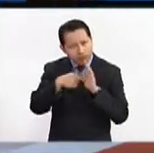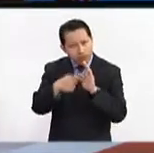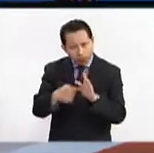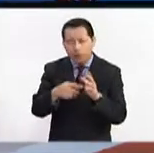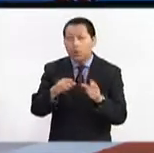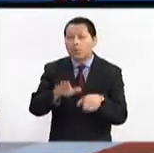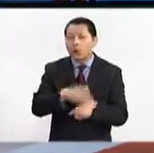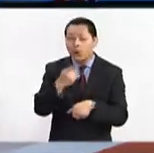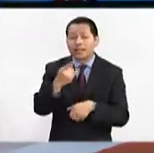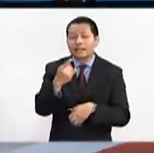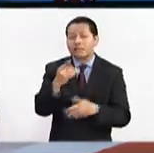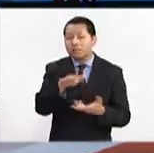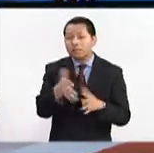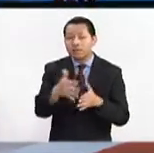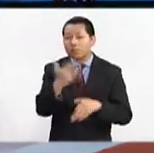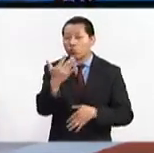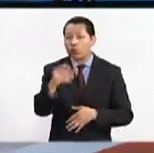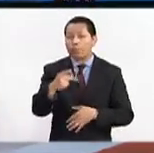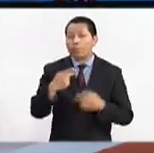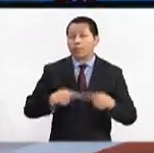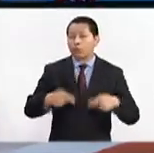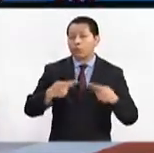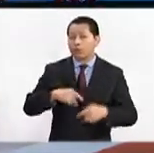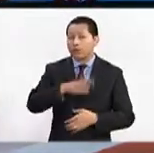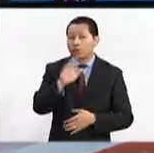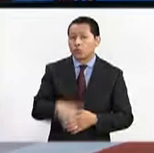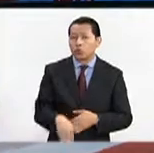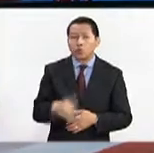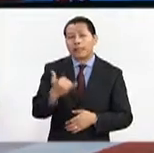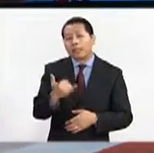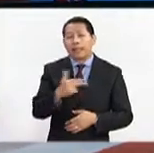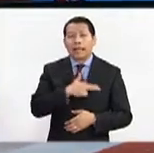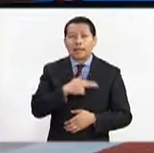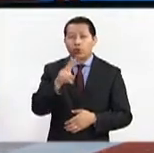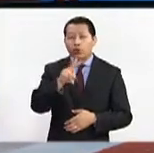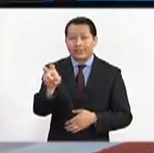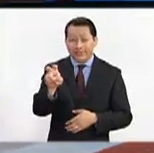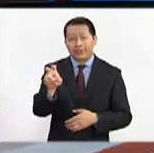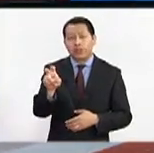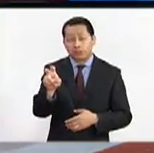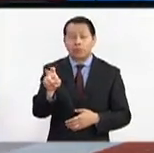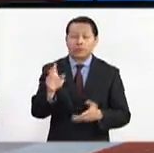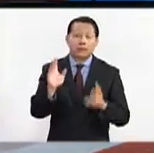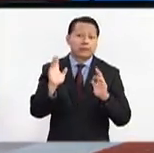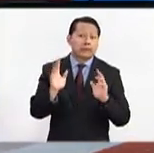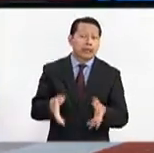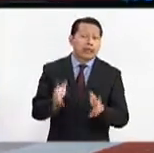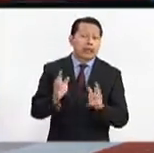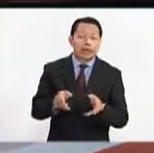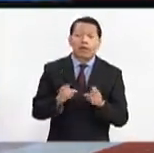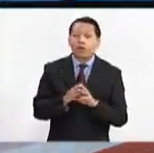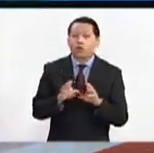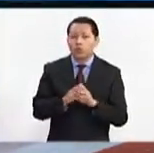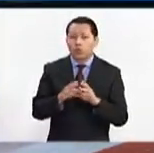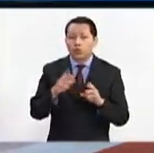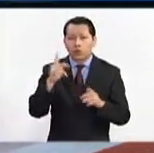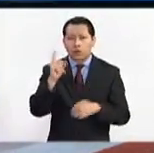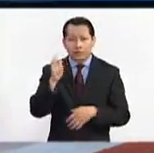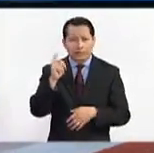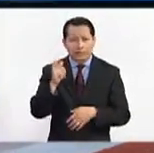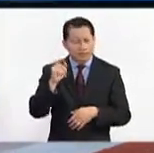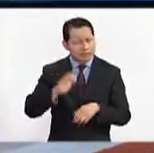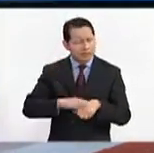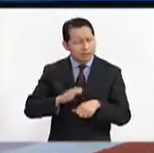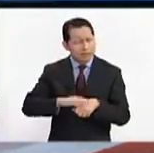50 personas muertas, más de 200 heridos en esta catástrofe. Ya es el tiroteo que causa mayor